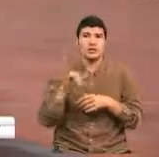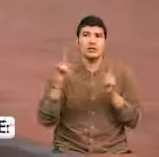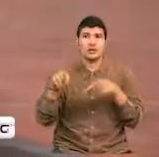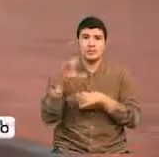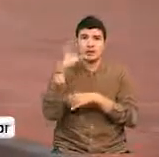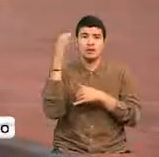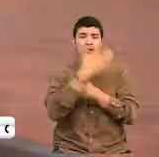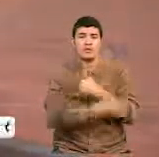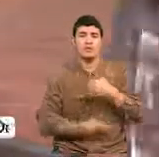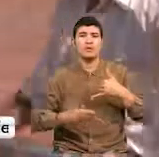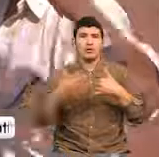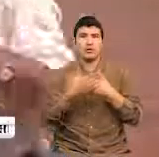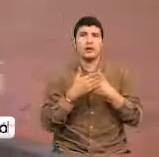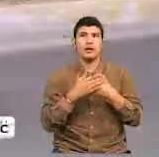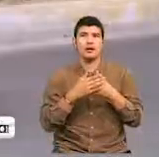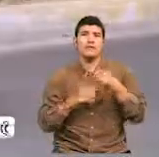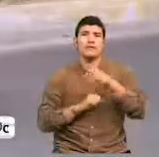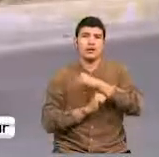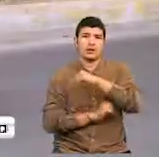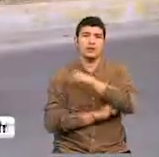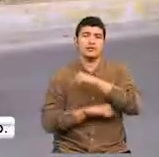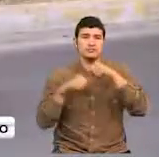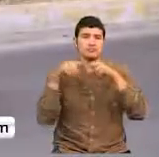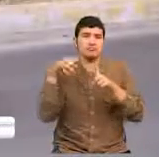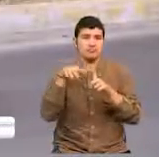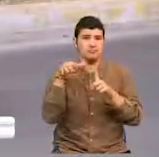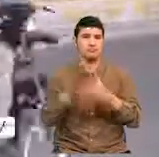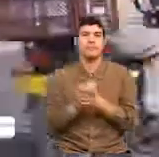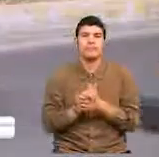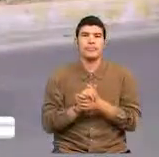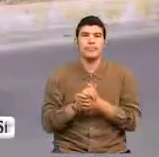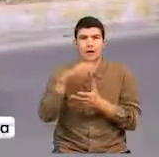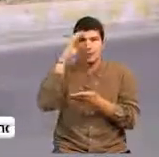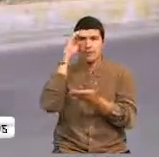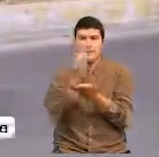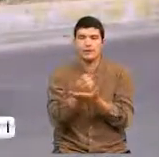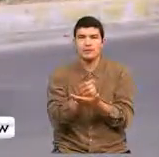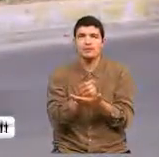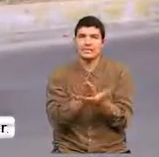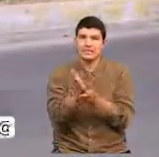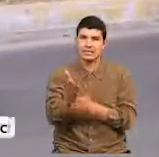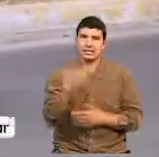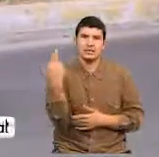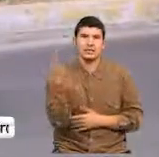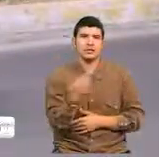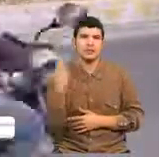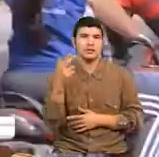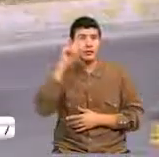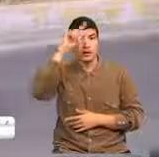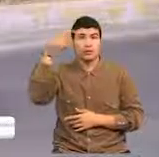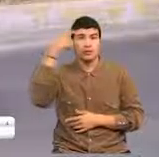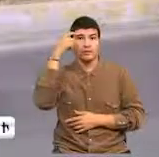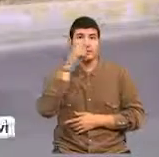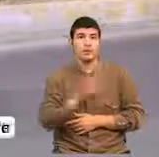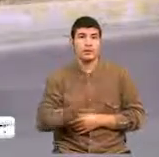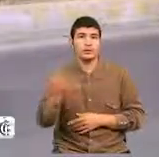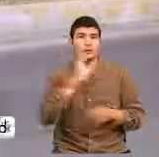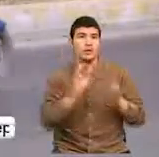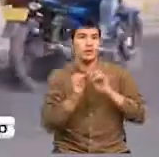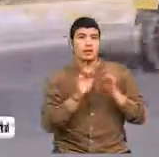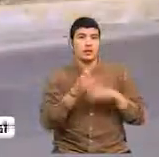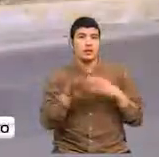país es donde están más fuertes. El mensaje sigue siendo reiterativo, que el gobierno nacional dialogue con